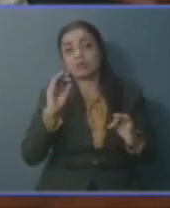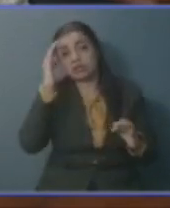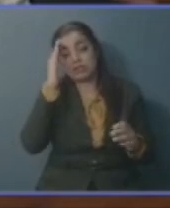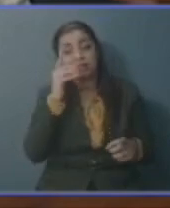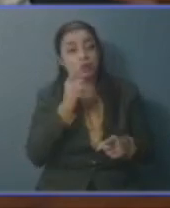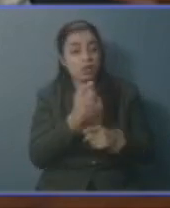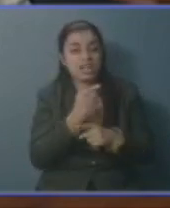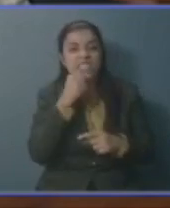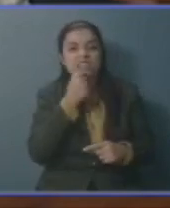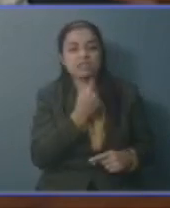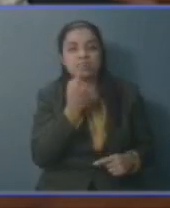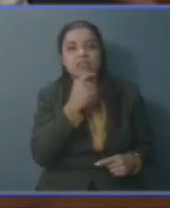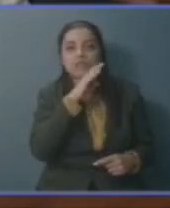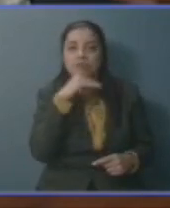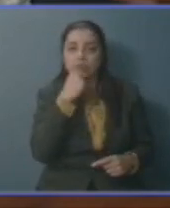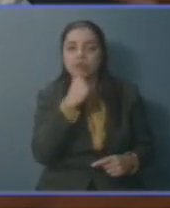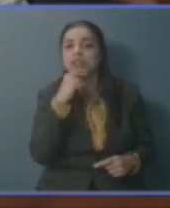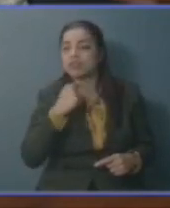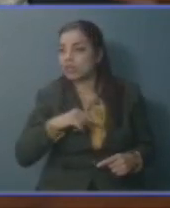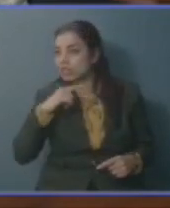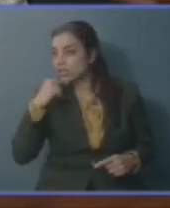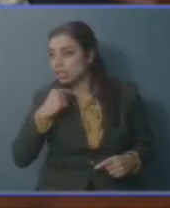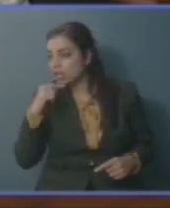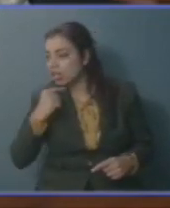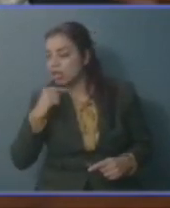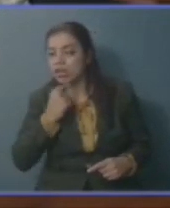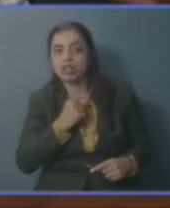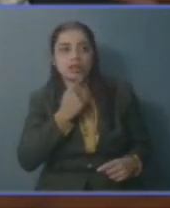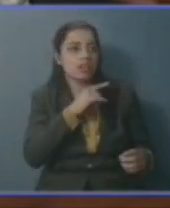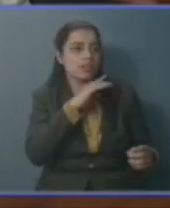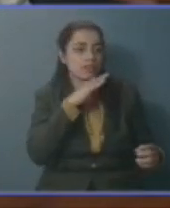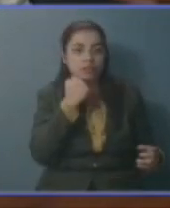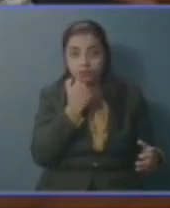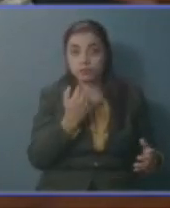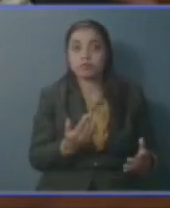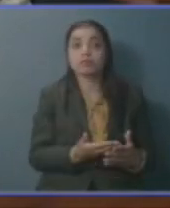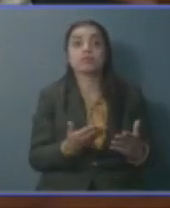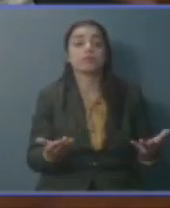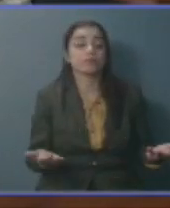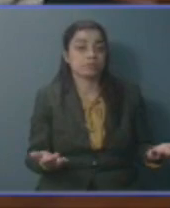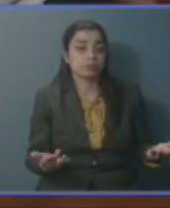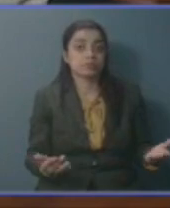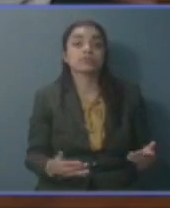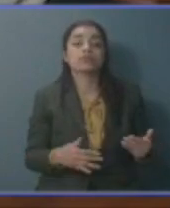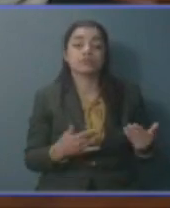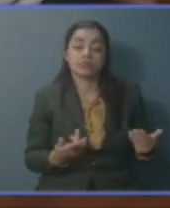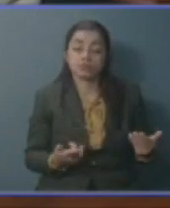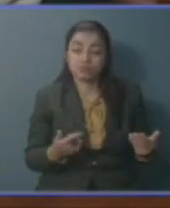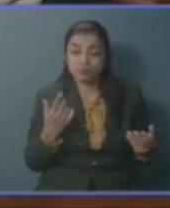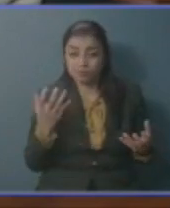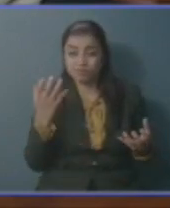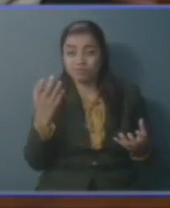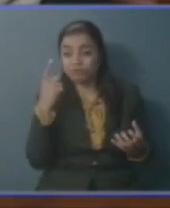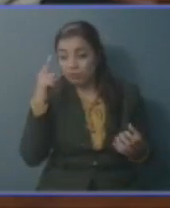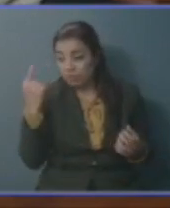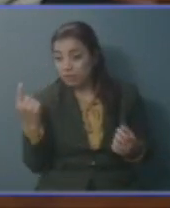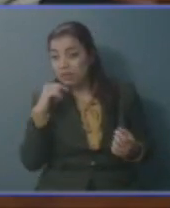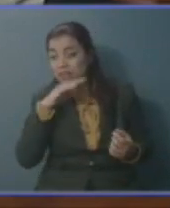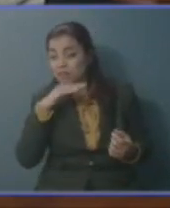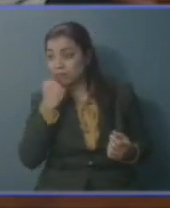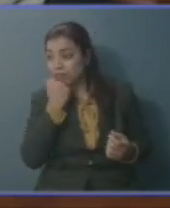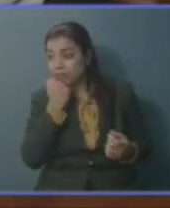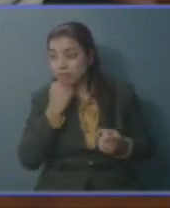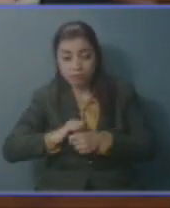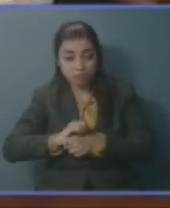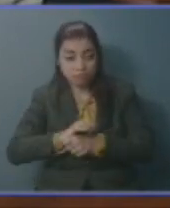correcto de cuáles son los brotes y dónde está todo ese montón de gente que